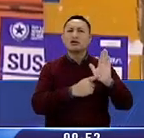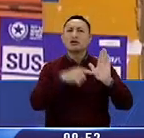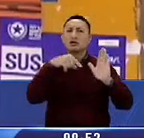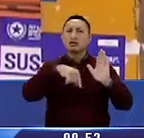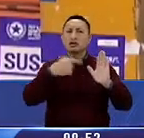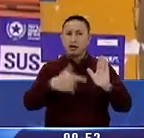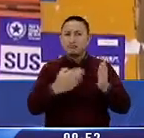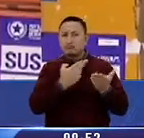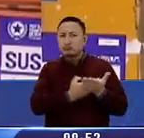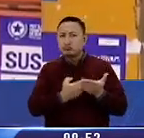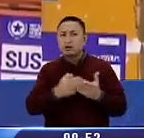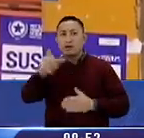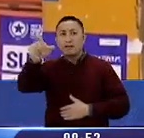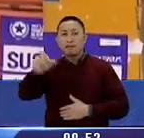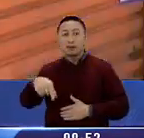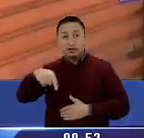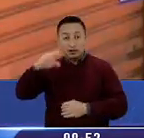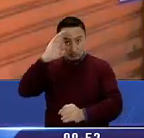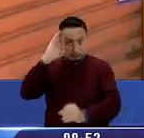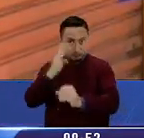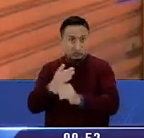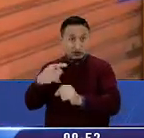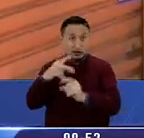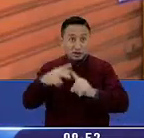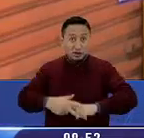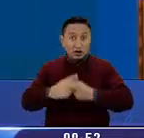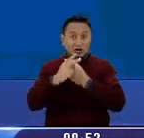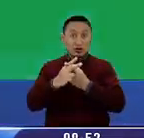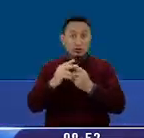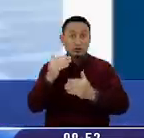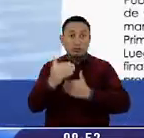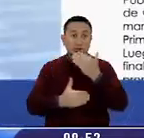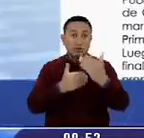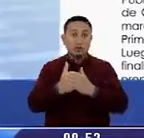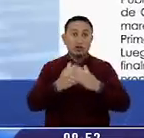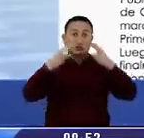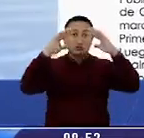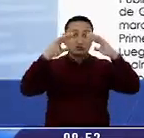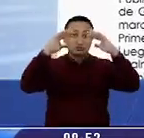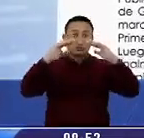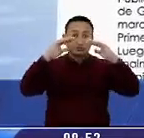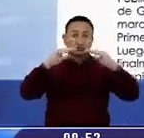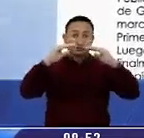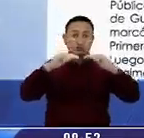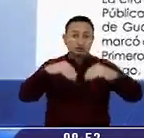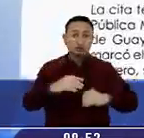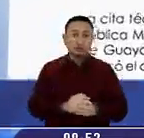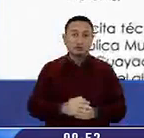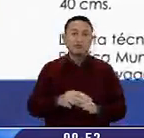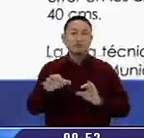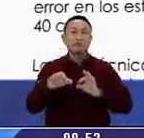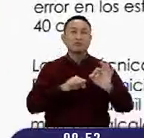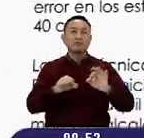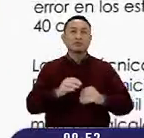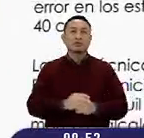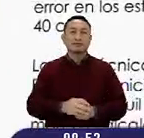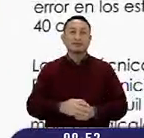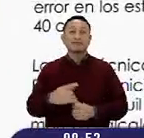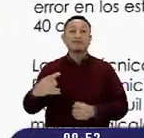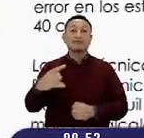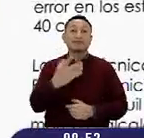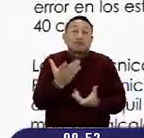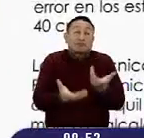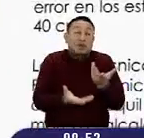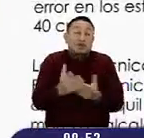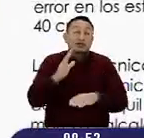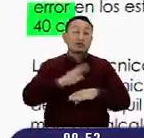una reunión con el objetivo de dar inicio a un proceso de demolición y detalla que las fallas posiblemente